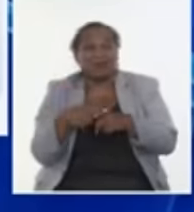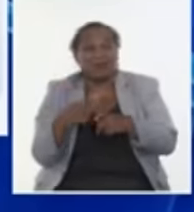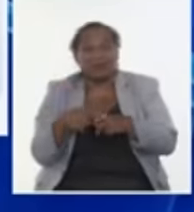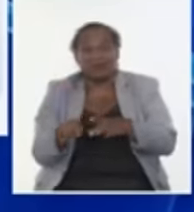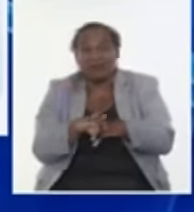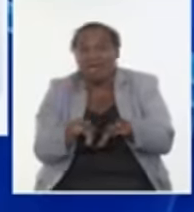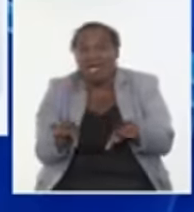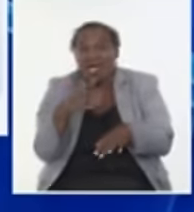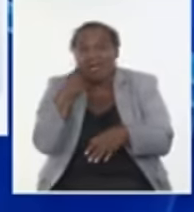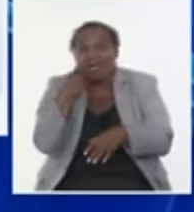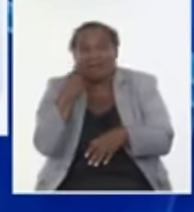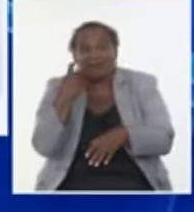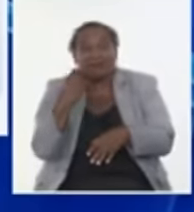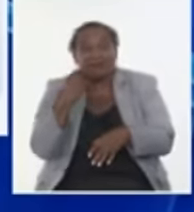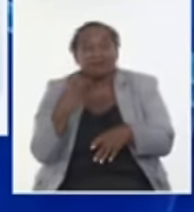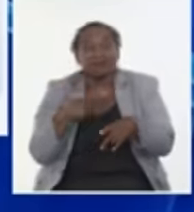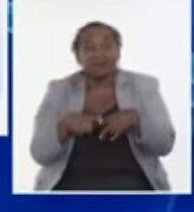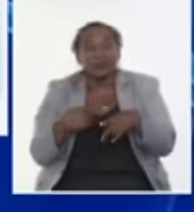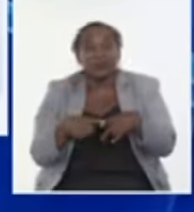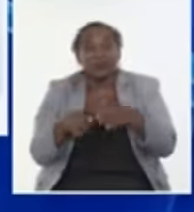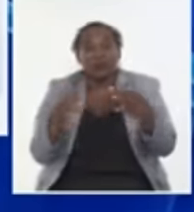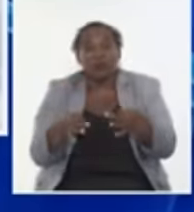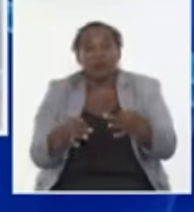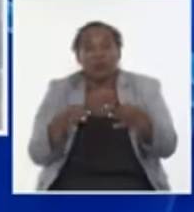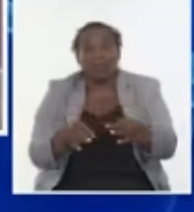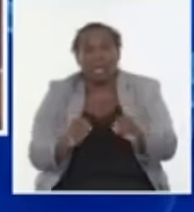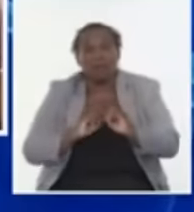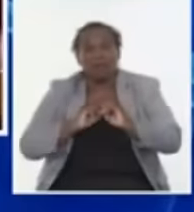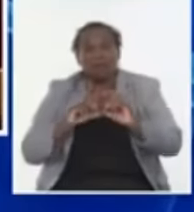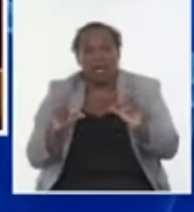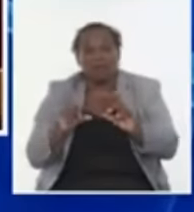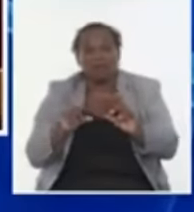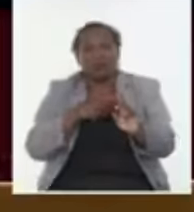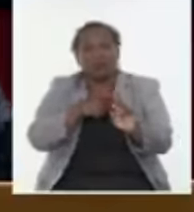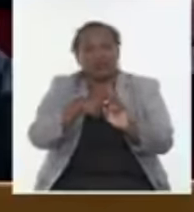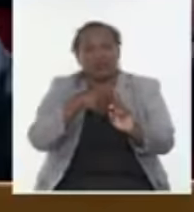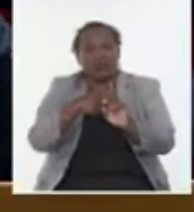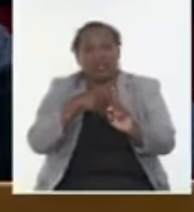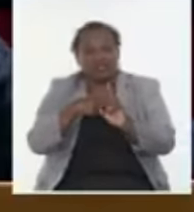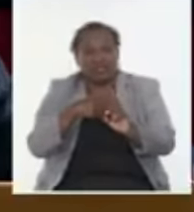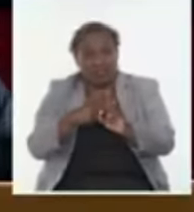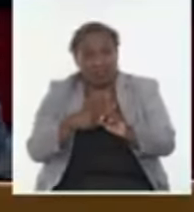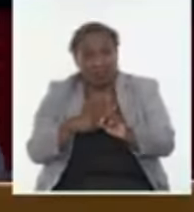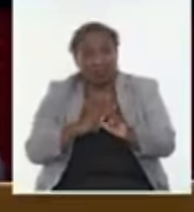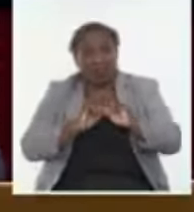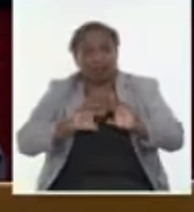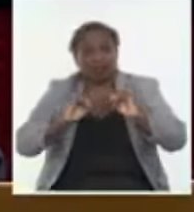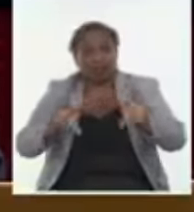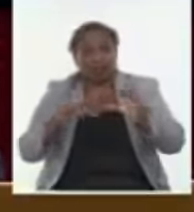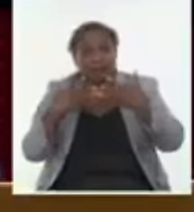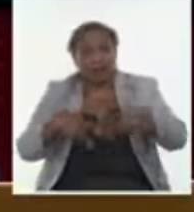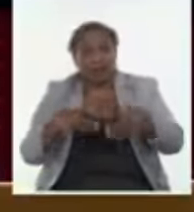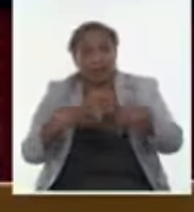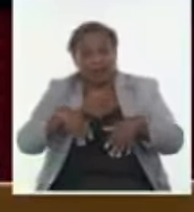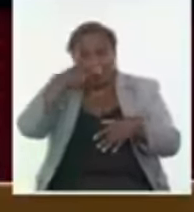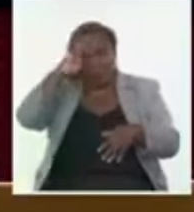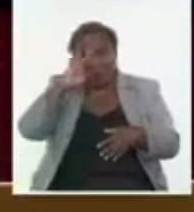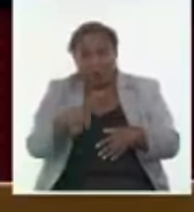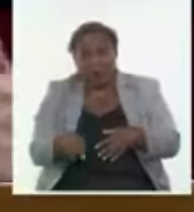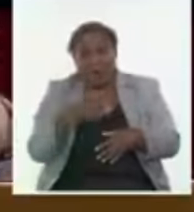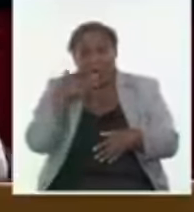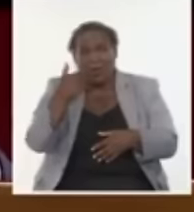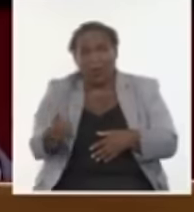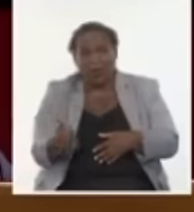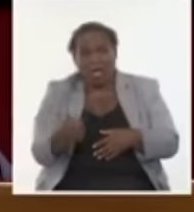necesidad de que aquellos productos que de verdad van a impactar en incentivar la producción de este país, a mejorar los abastecimientos del